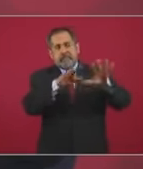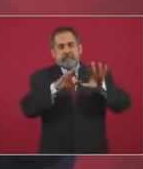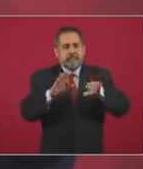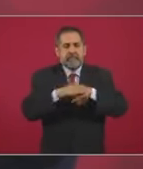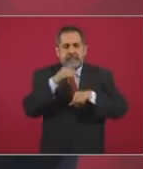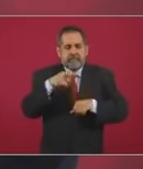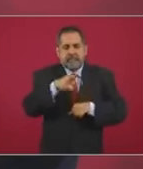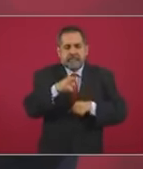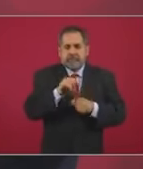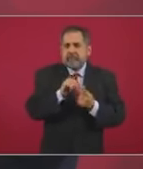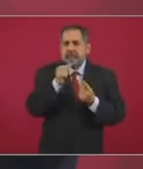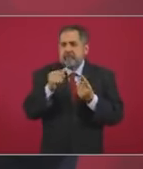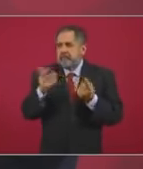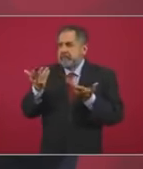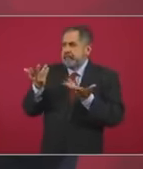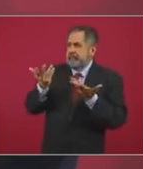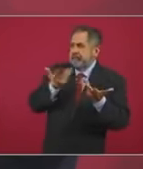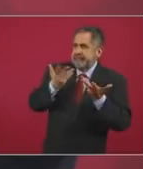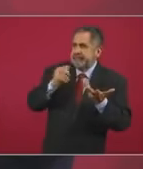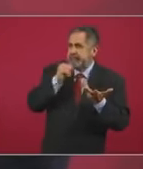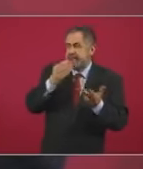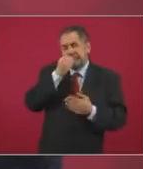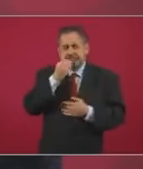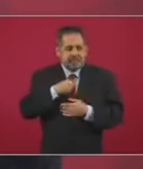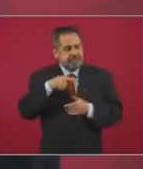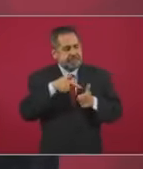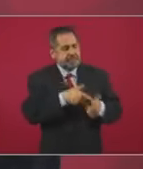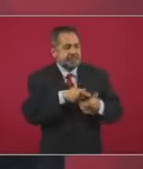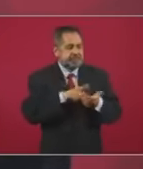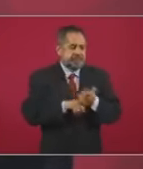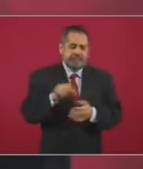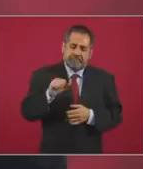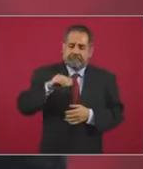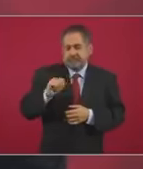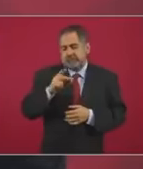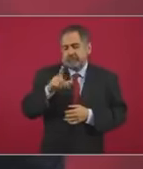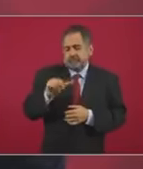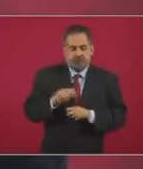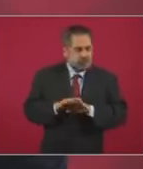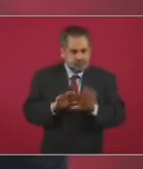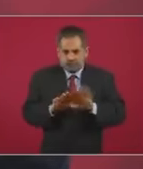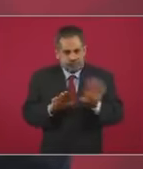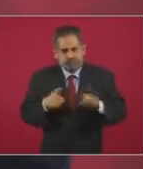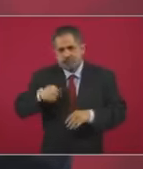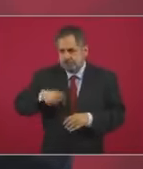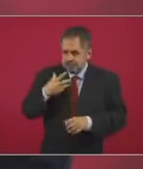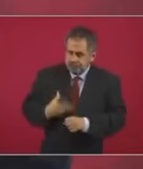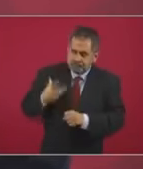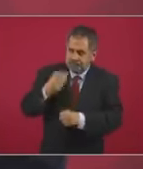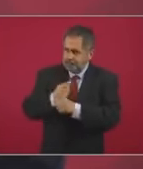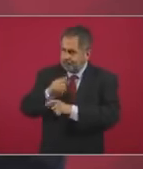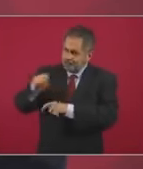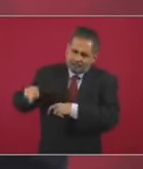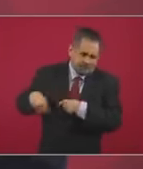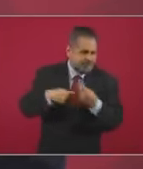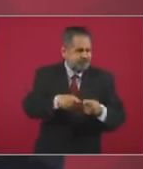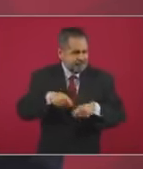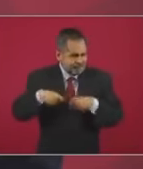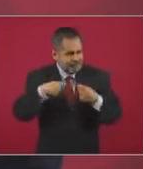no hay opciones, porque no hay alternativas, de modo que tenemos que reforzar todas nuestras